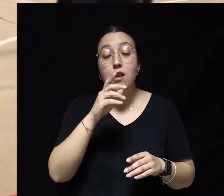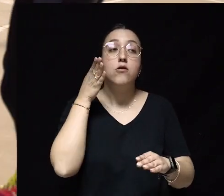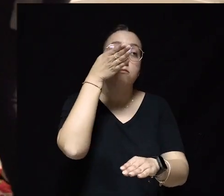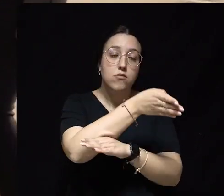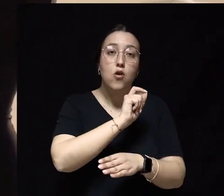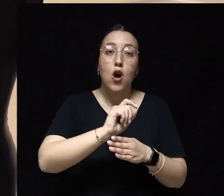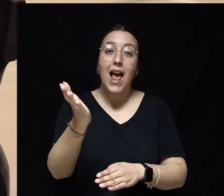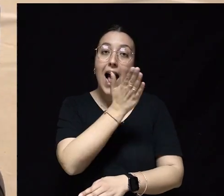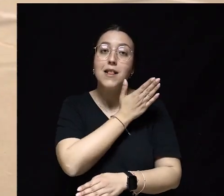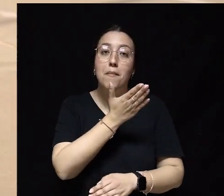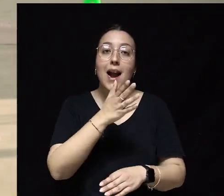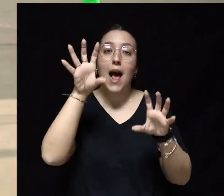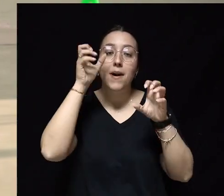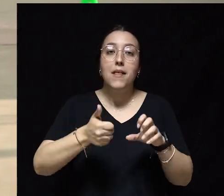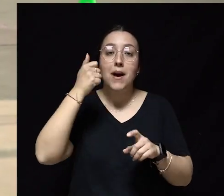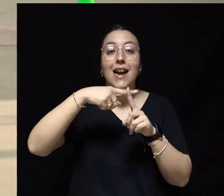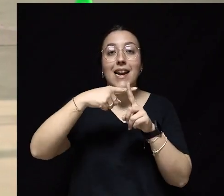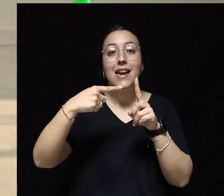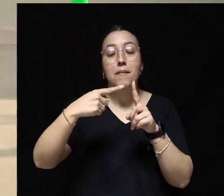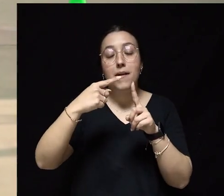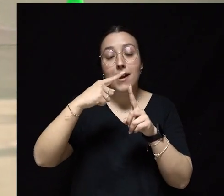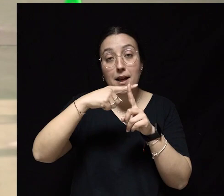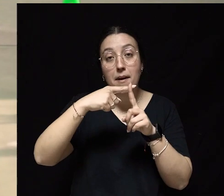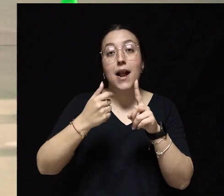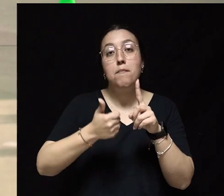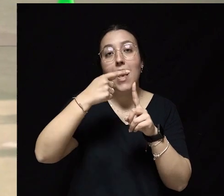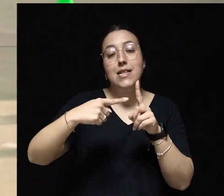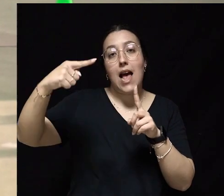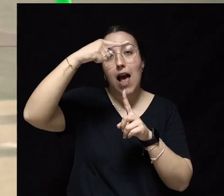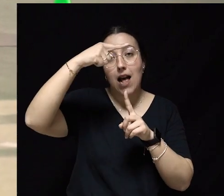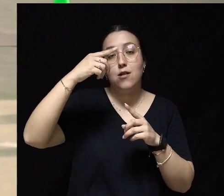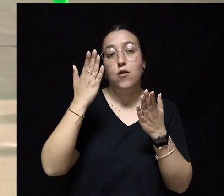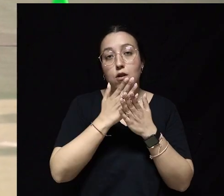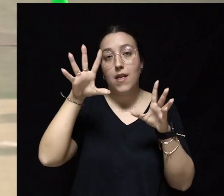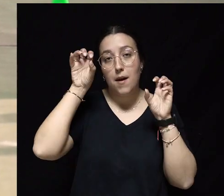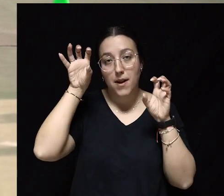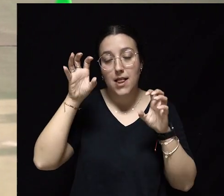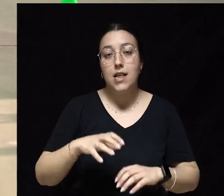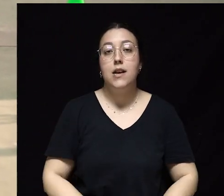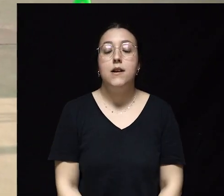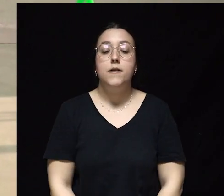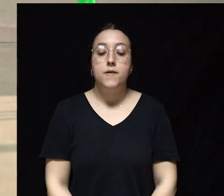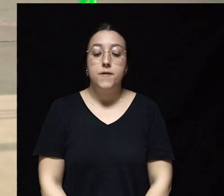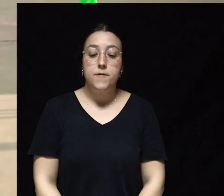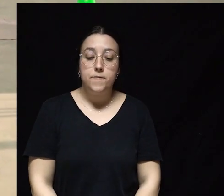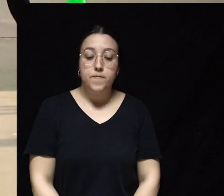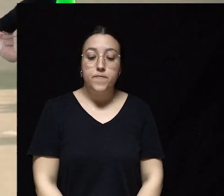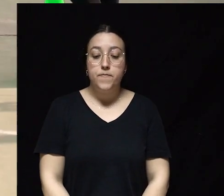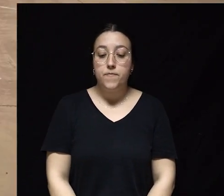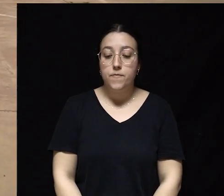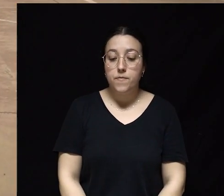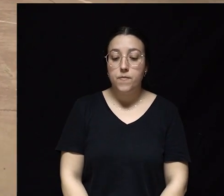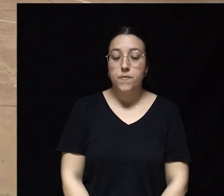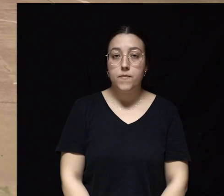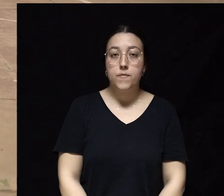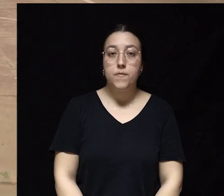La ventaja es que socializan mucho más trabajando de manera transversal. Ya saben, por ende, cómo comportarse y